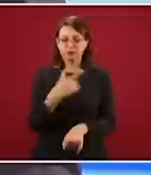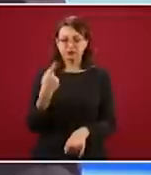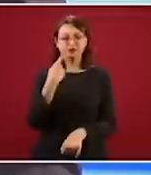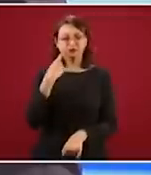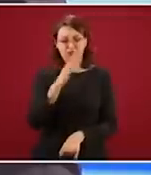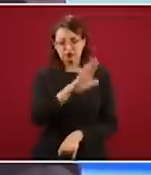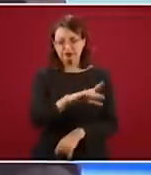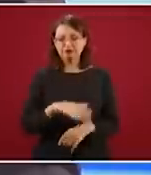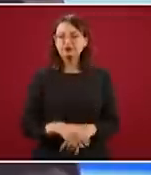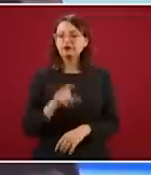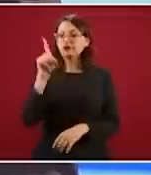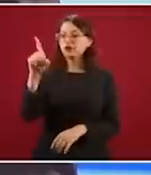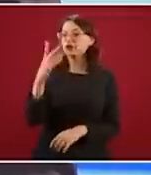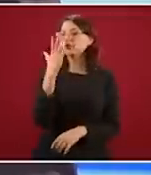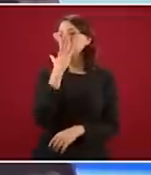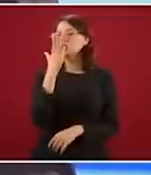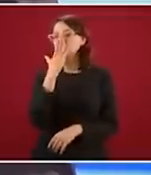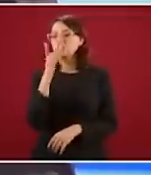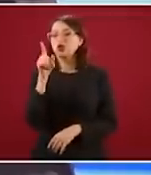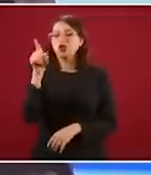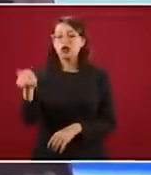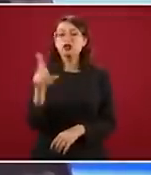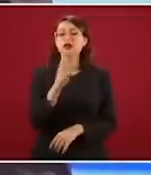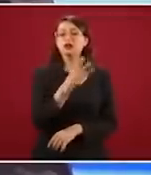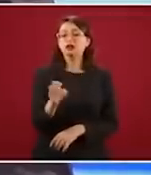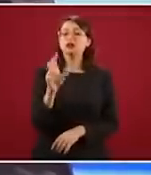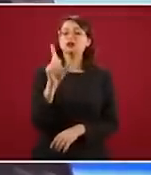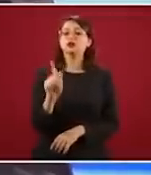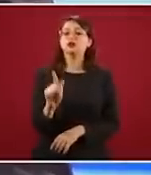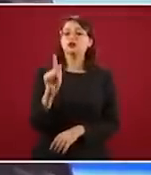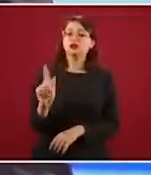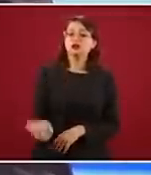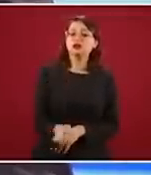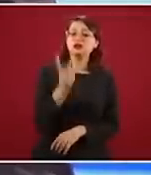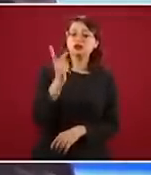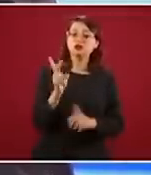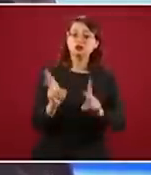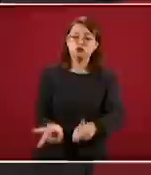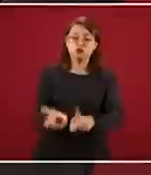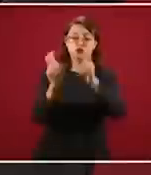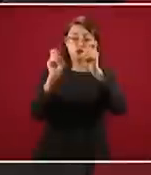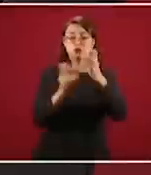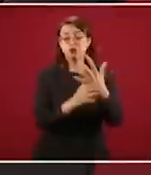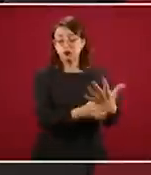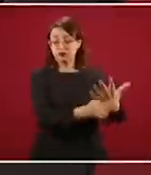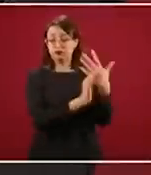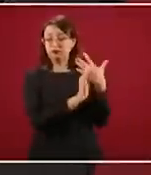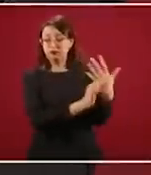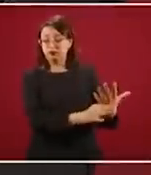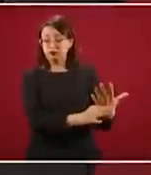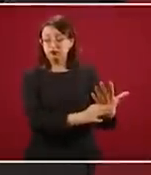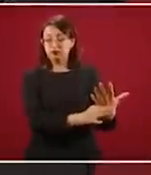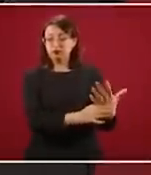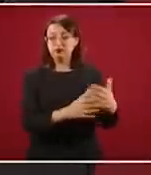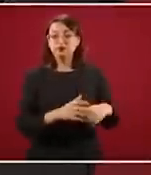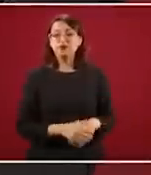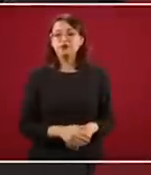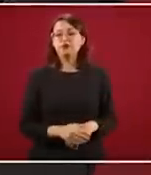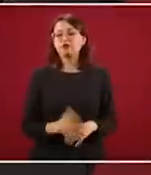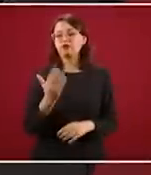Sonora se cometieron 372 robos, que equivale a